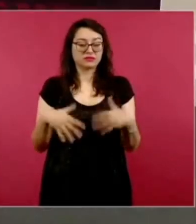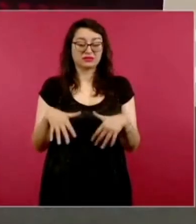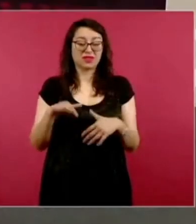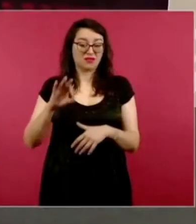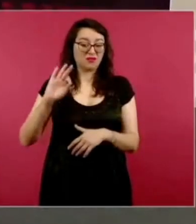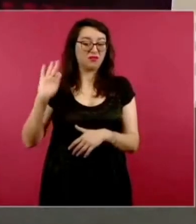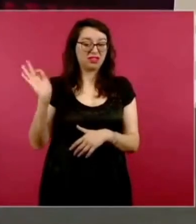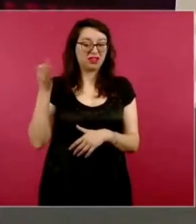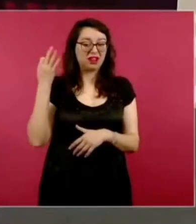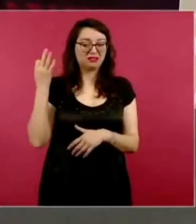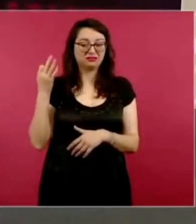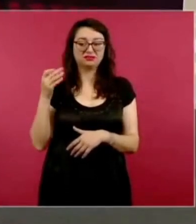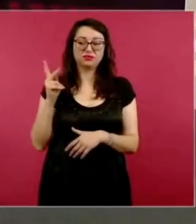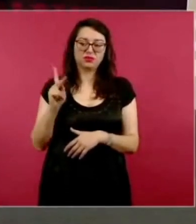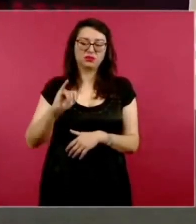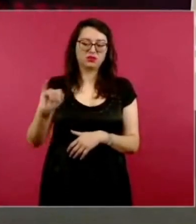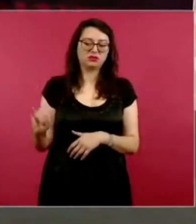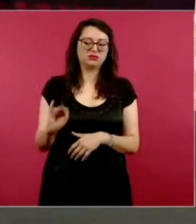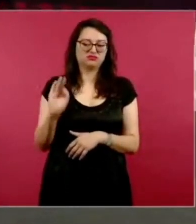es en el Poder Judicial.